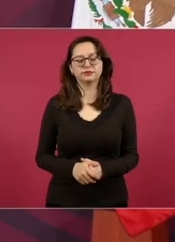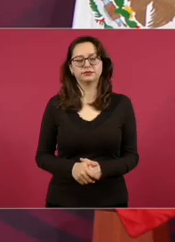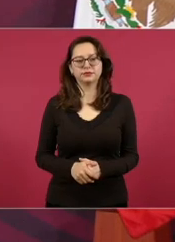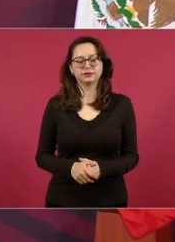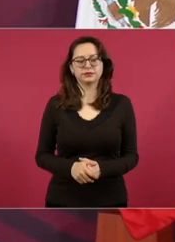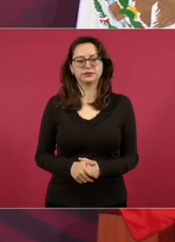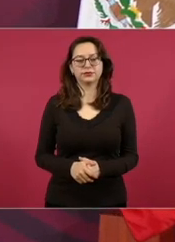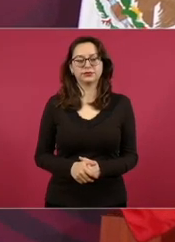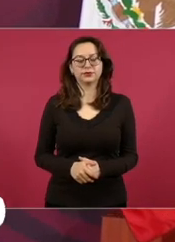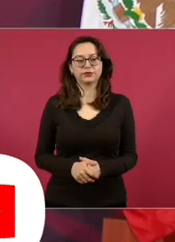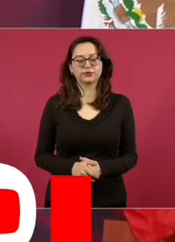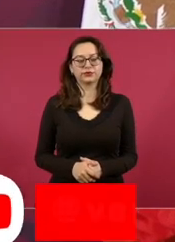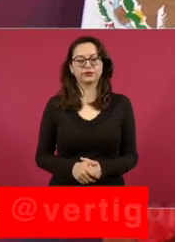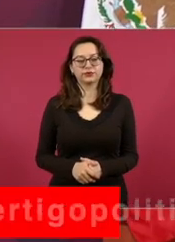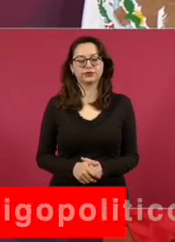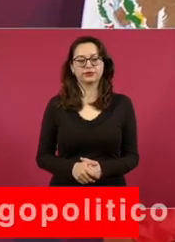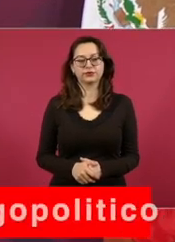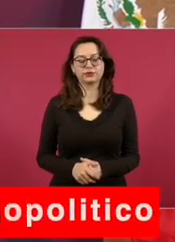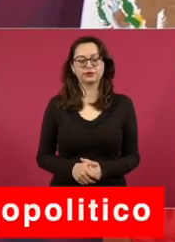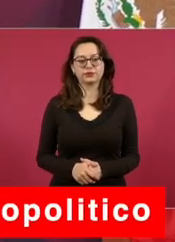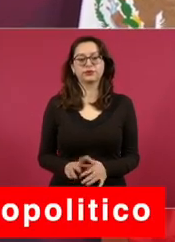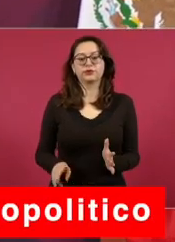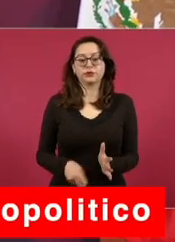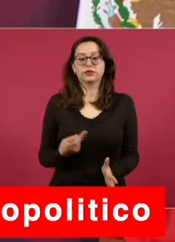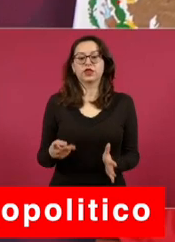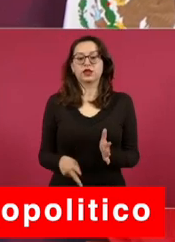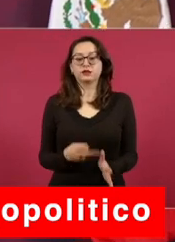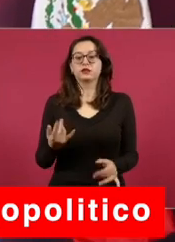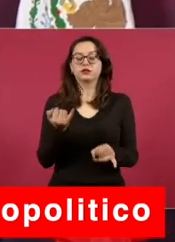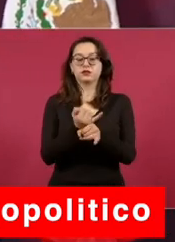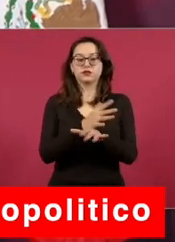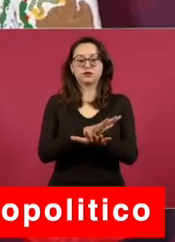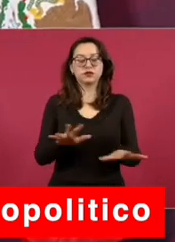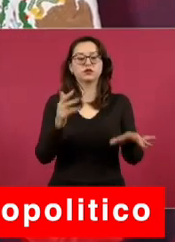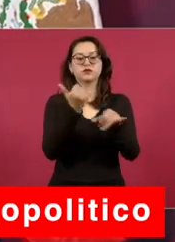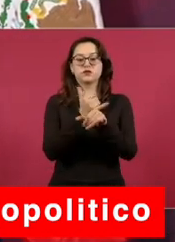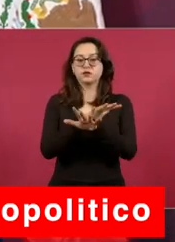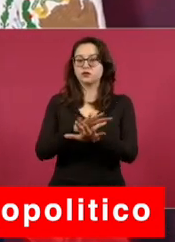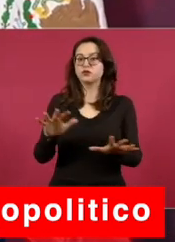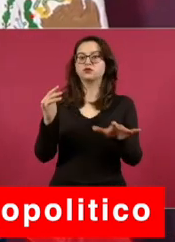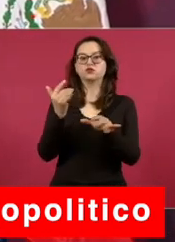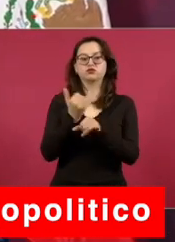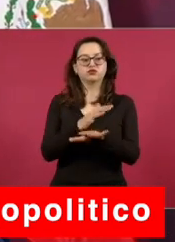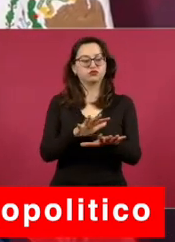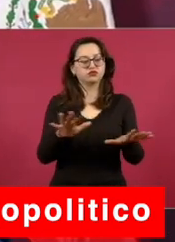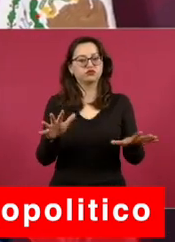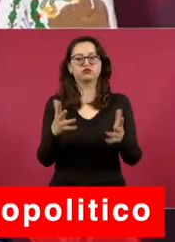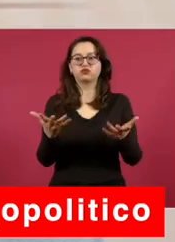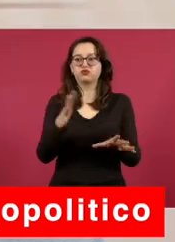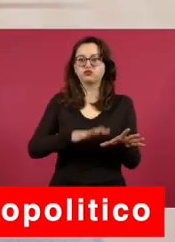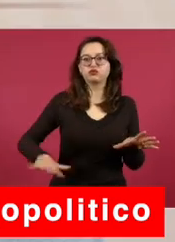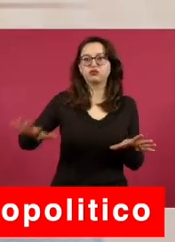El presidente Andrés Manuel López Obrador pide permiso al Senado para que una delegación de 11 militares de las Fuerzas Especiales del Ejército de